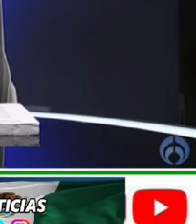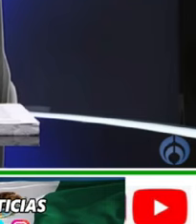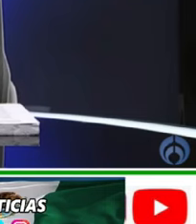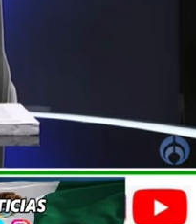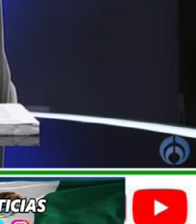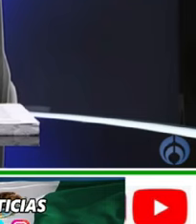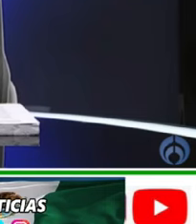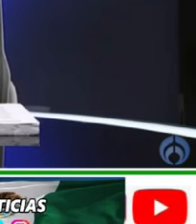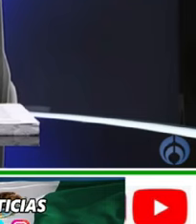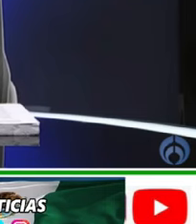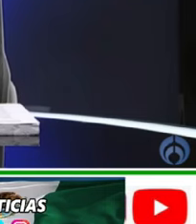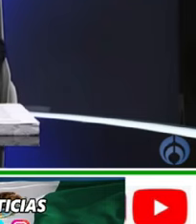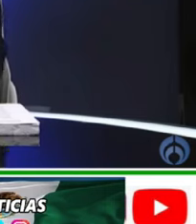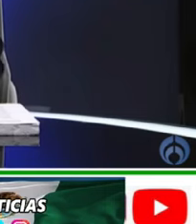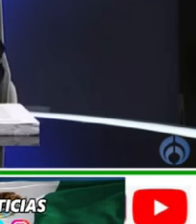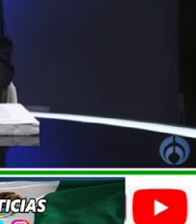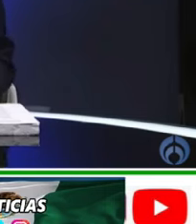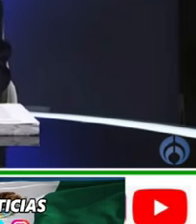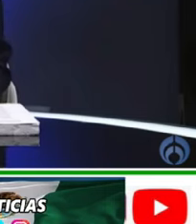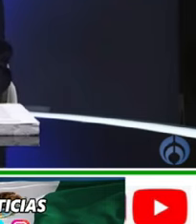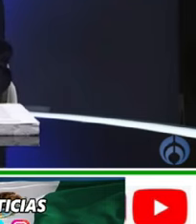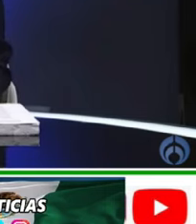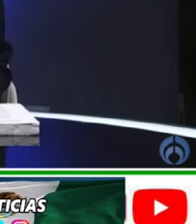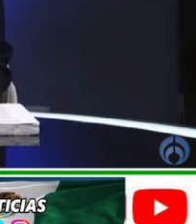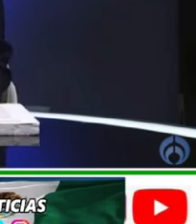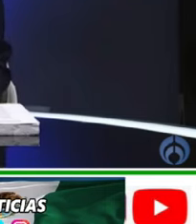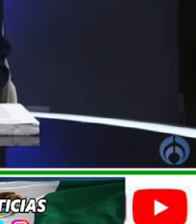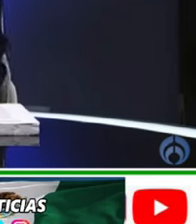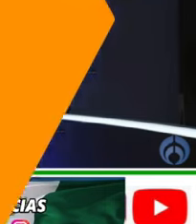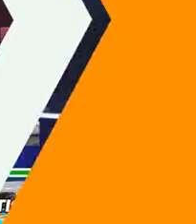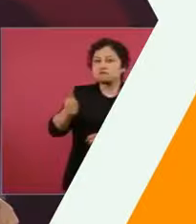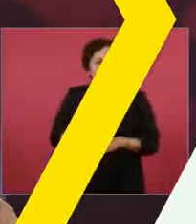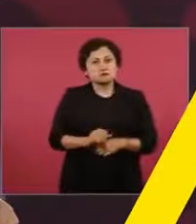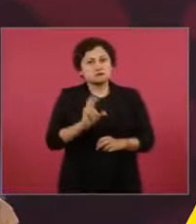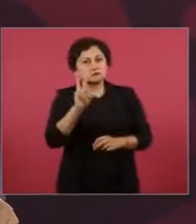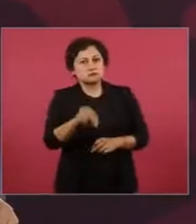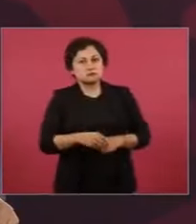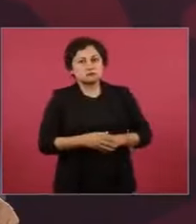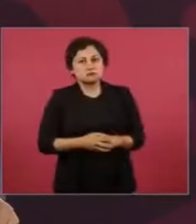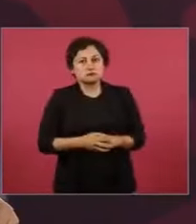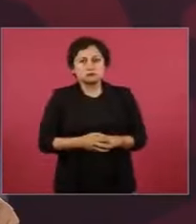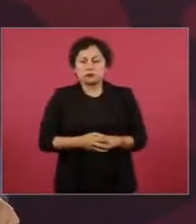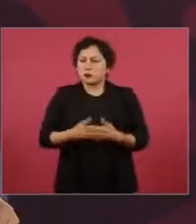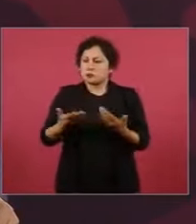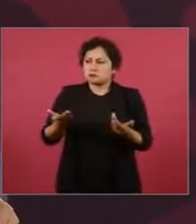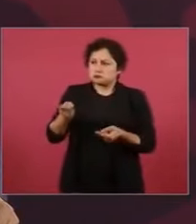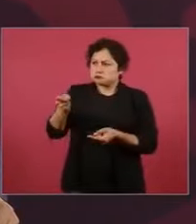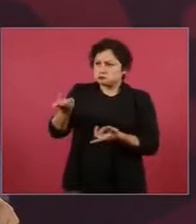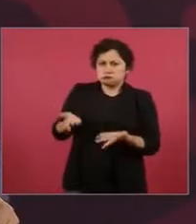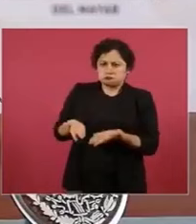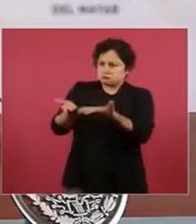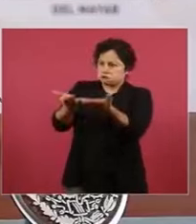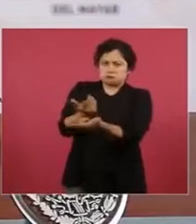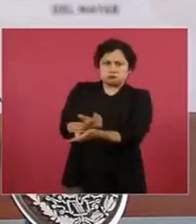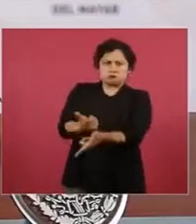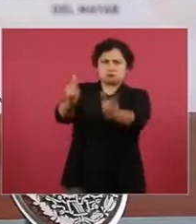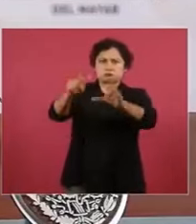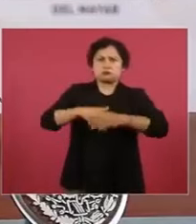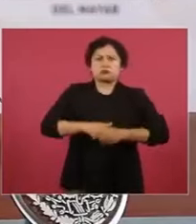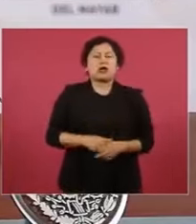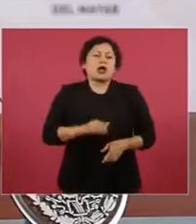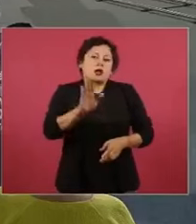de seguridad, de desarrollo del campo, del área que me pongas enfrente. Ah, bien, entonces... Que tienes todo, tú tienes toda la libertad. Bueno, por favor, yo